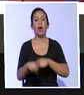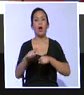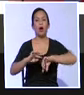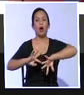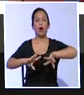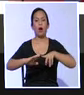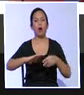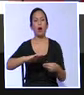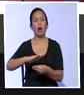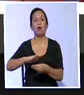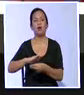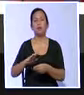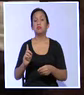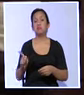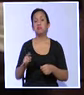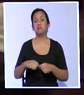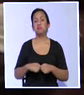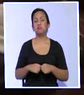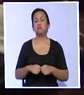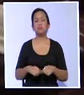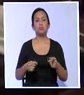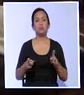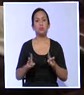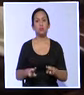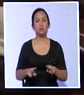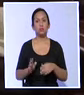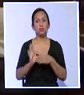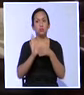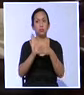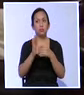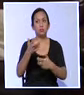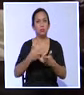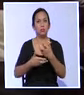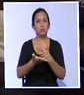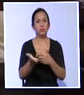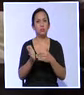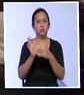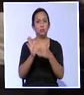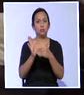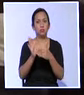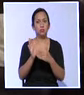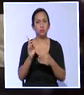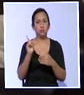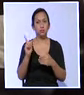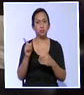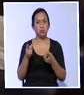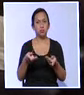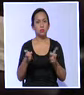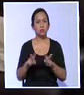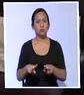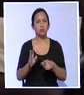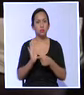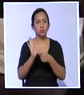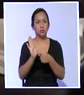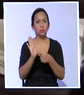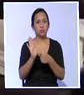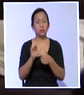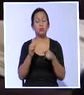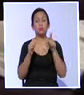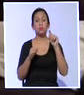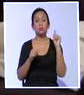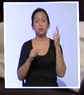activos la noche del viernes al norte de quito se desarrolló un segundo operativo en el caso de brecht a través de su cuenta oficial